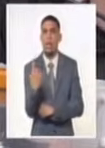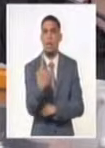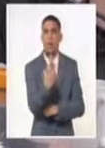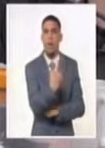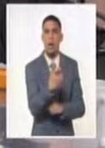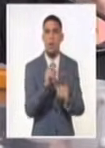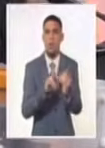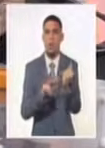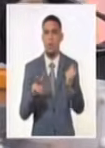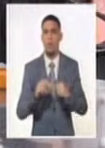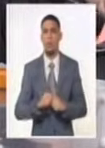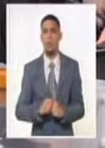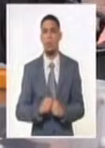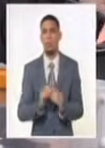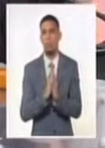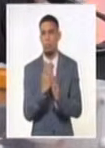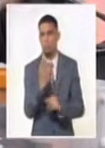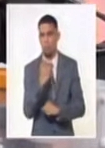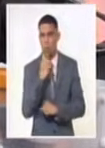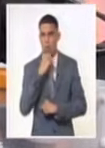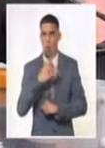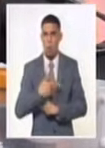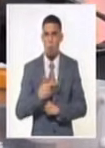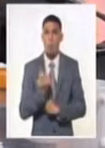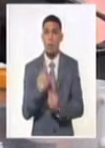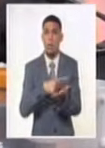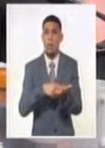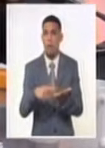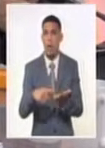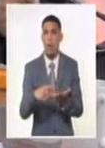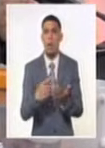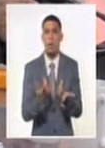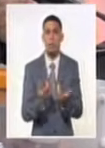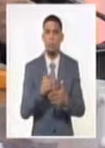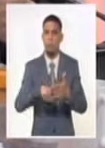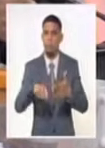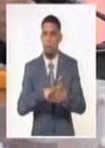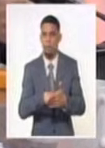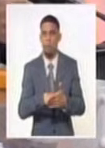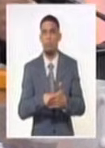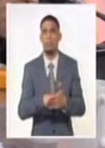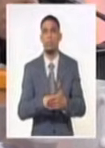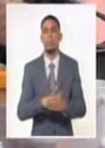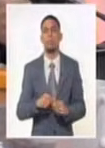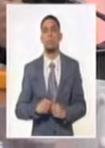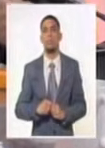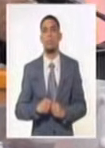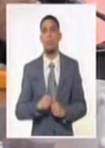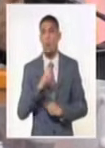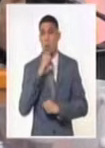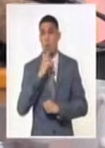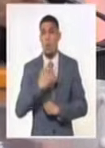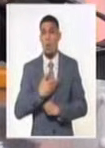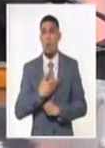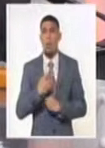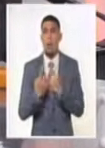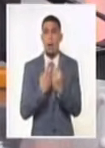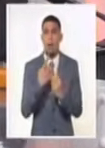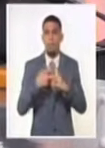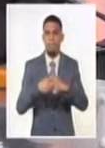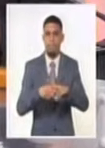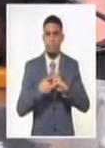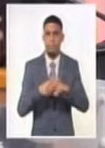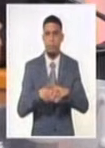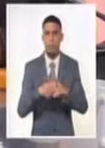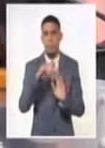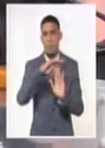pasado en estas semanas? ¿Qué valoración tienen de lo que se ha hecho y cómo eso ha servido para tomar entonces acciones hacia lo que